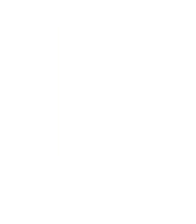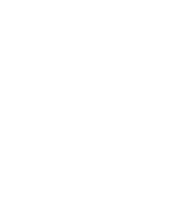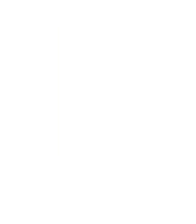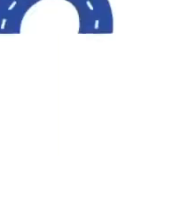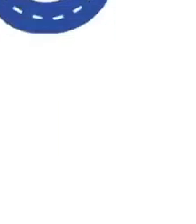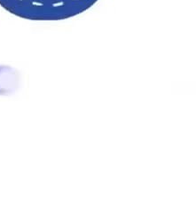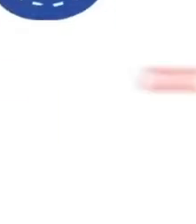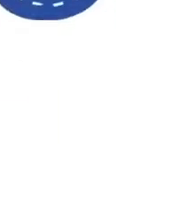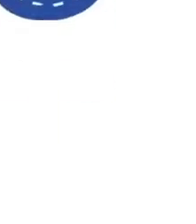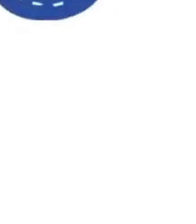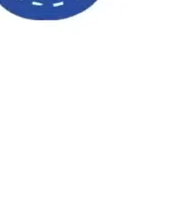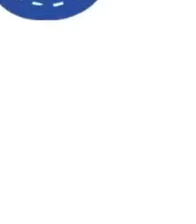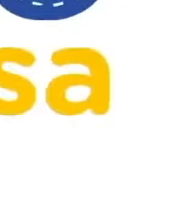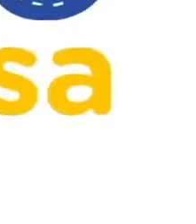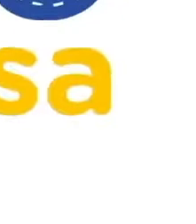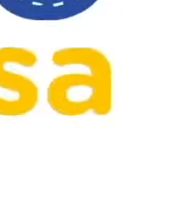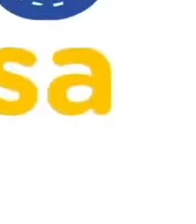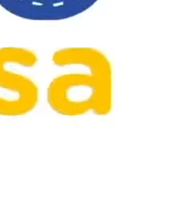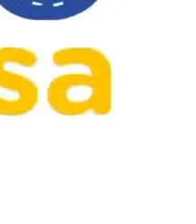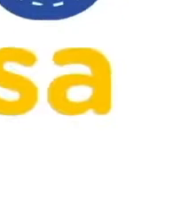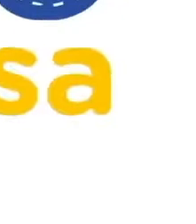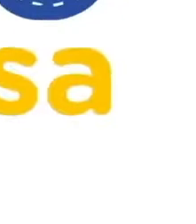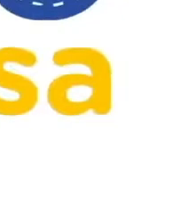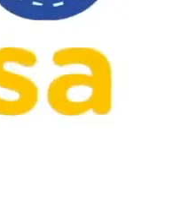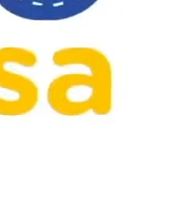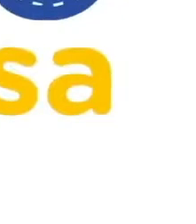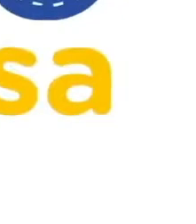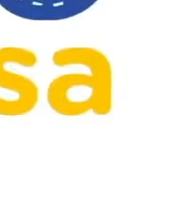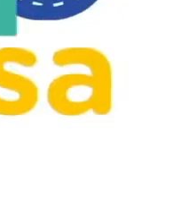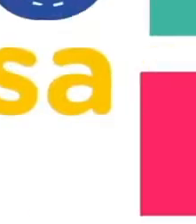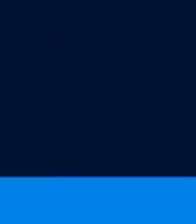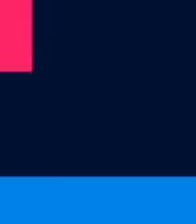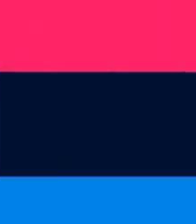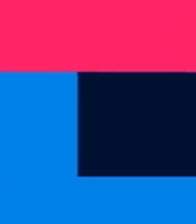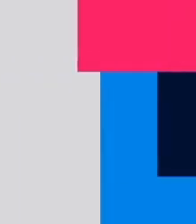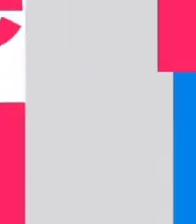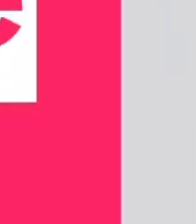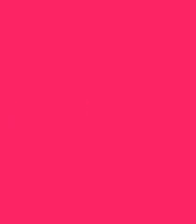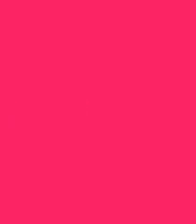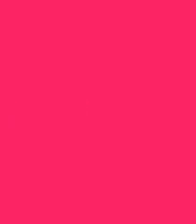Perú. Aprendo en casa, crece contigo.